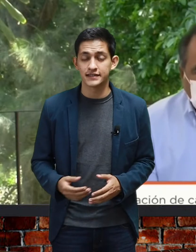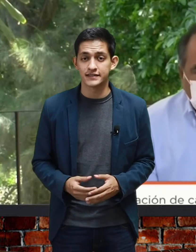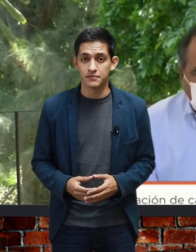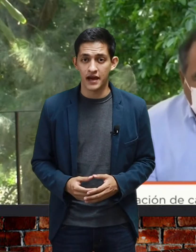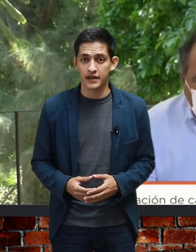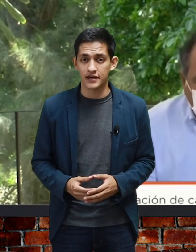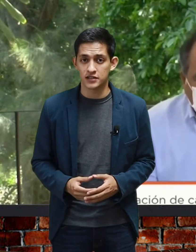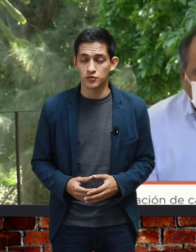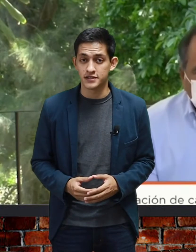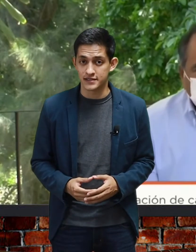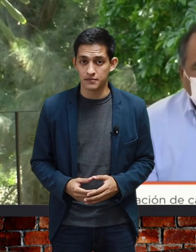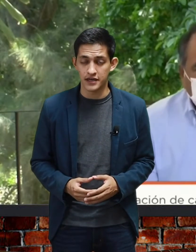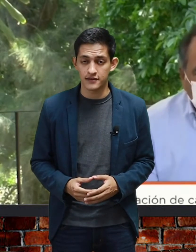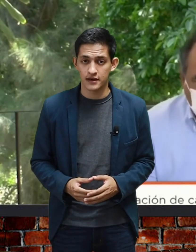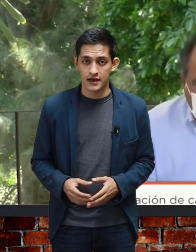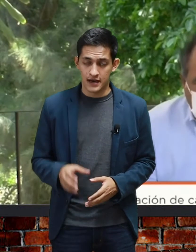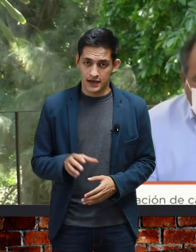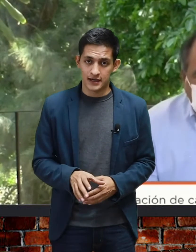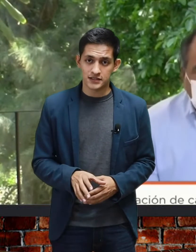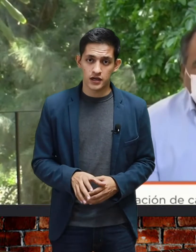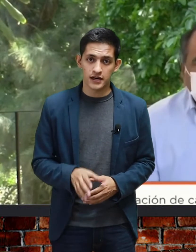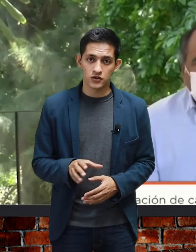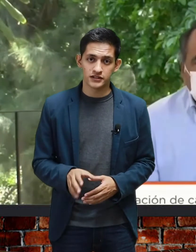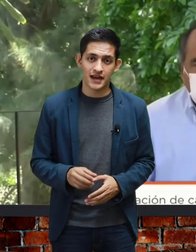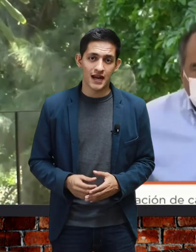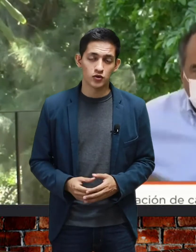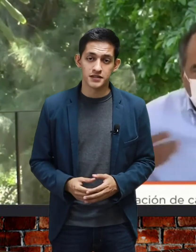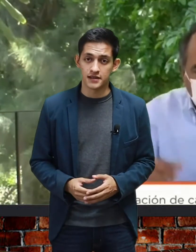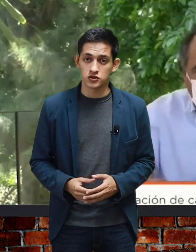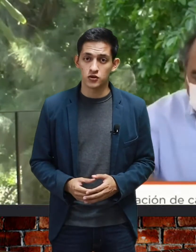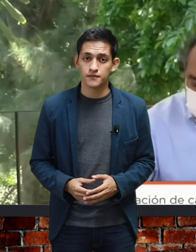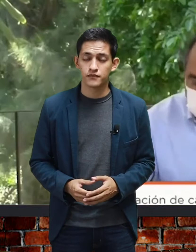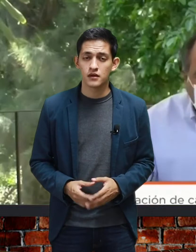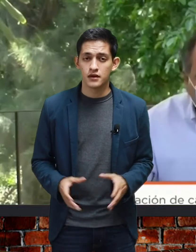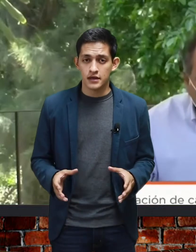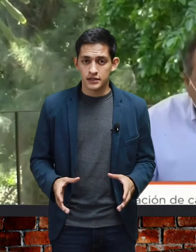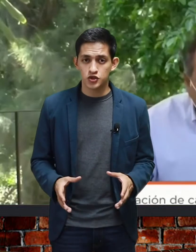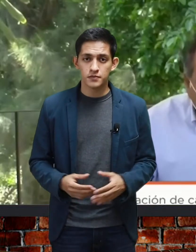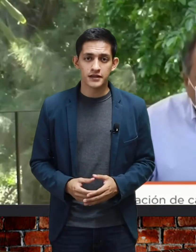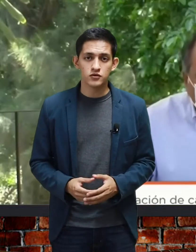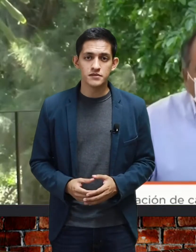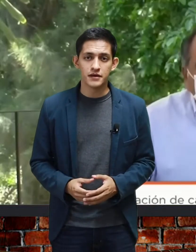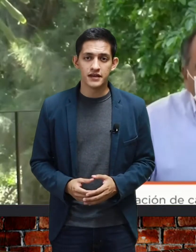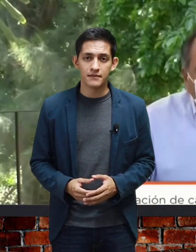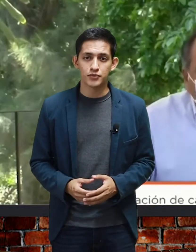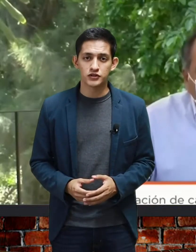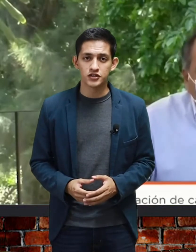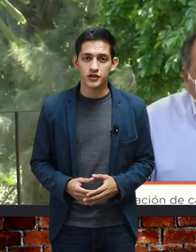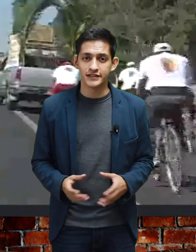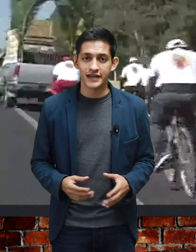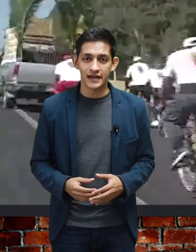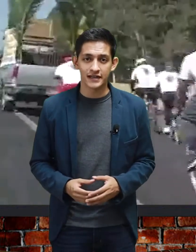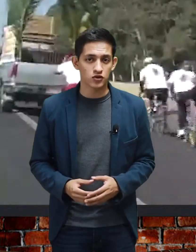en las casetas de peaje de las autopistas del país. En el caso de Guerrero, será en la Autopista del Sol. Dichos operativos impedirán